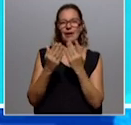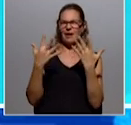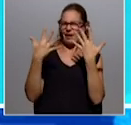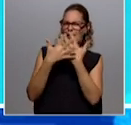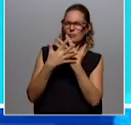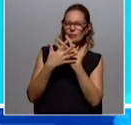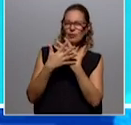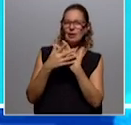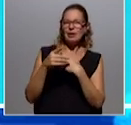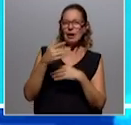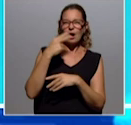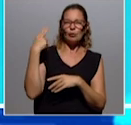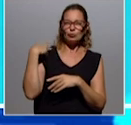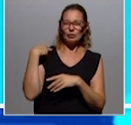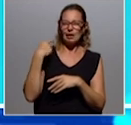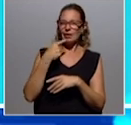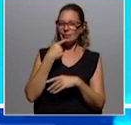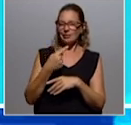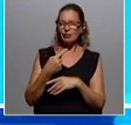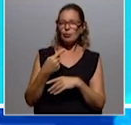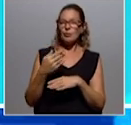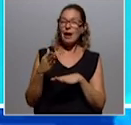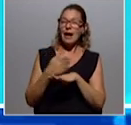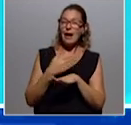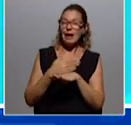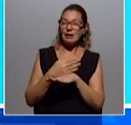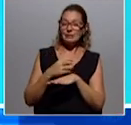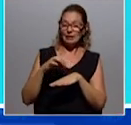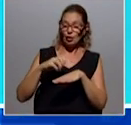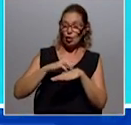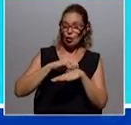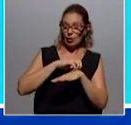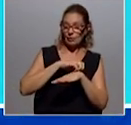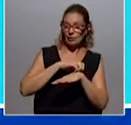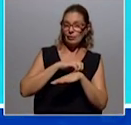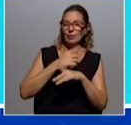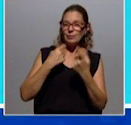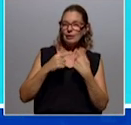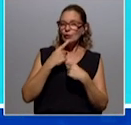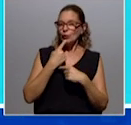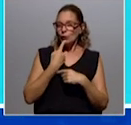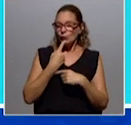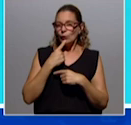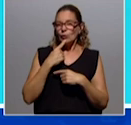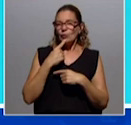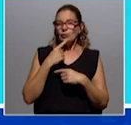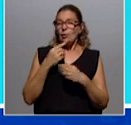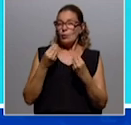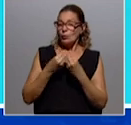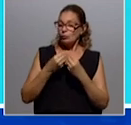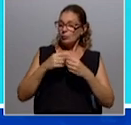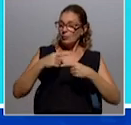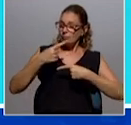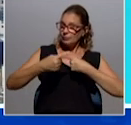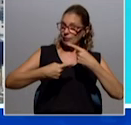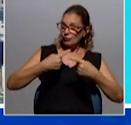las autoridades surcoreanas han dispuesto para evitar la propagación del coronavirus. Sin duda, Corea del Sur está mucho más desarrollada